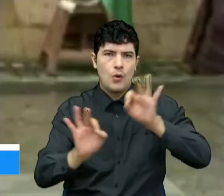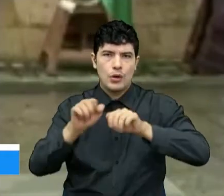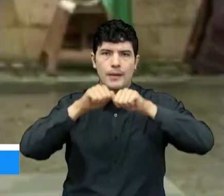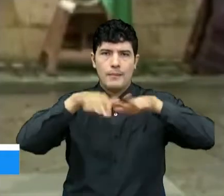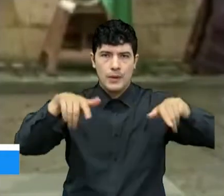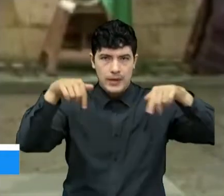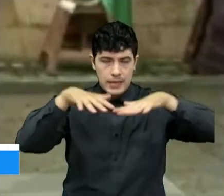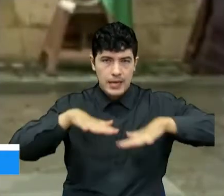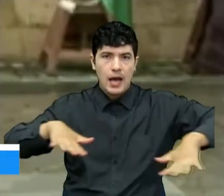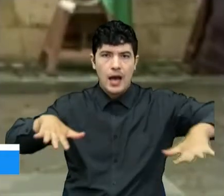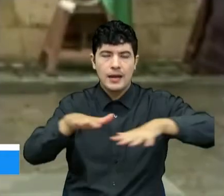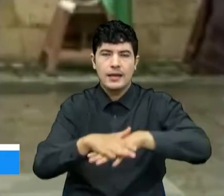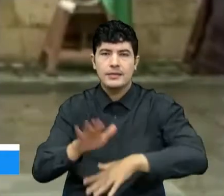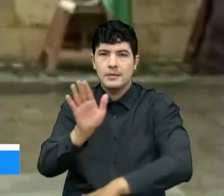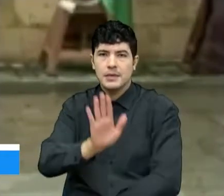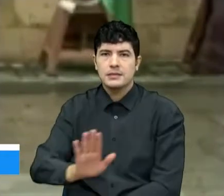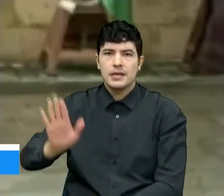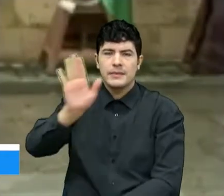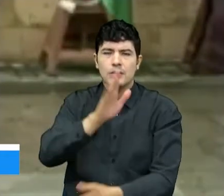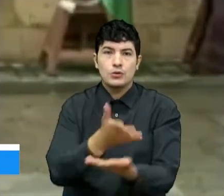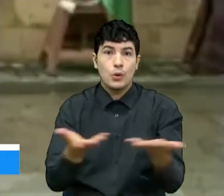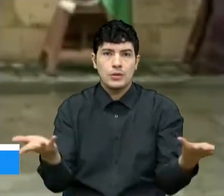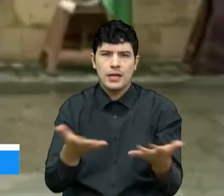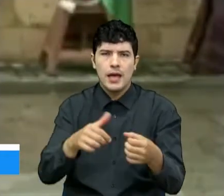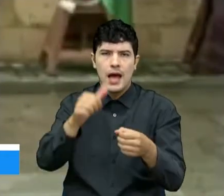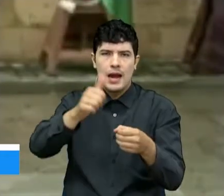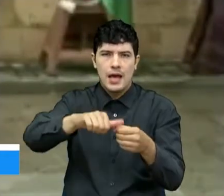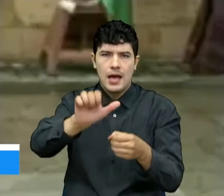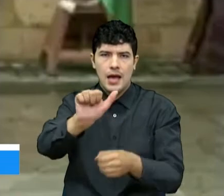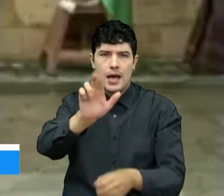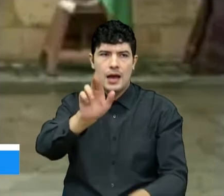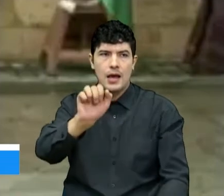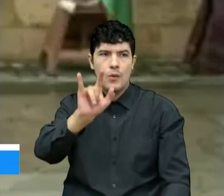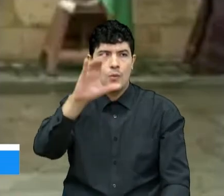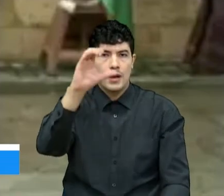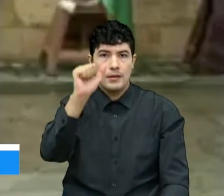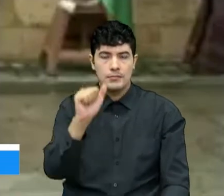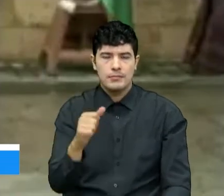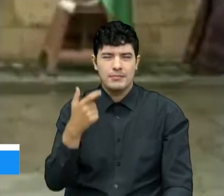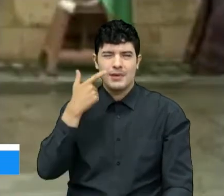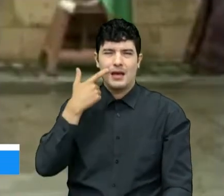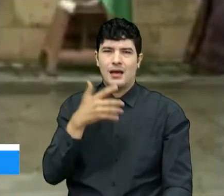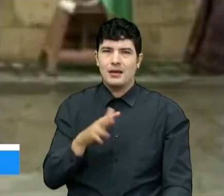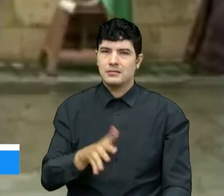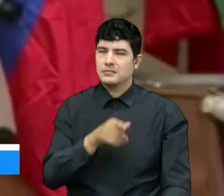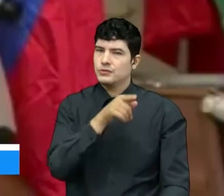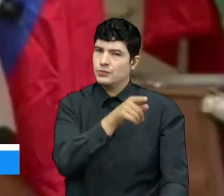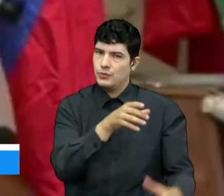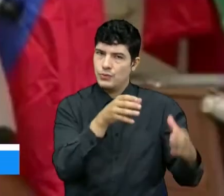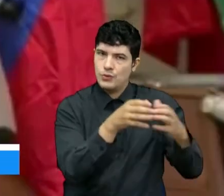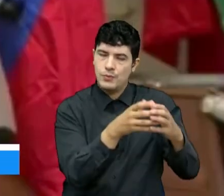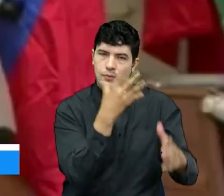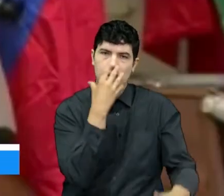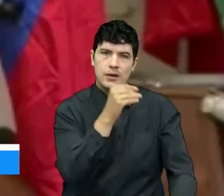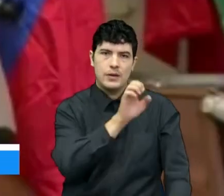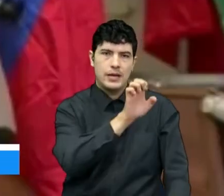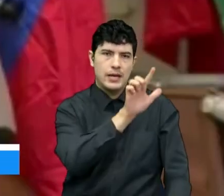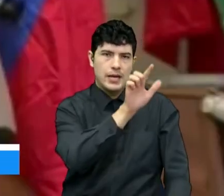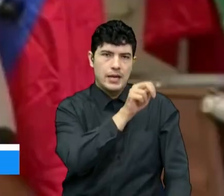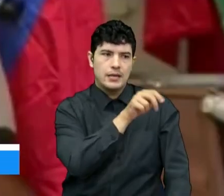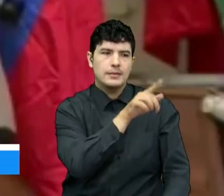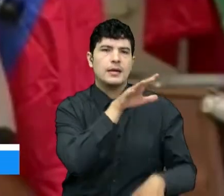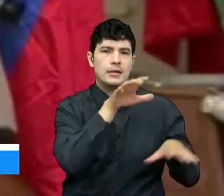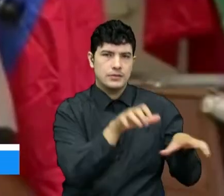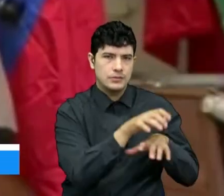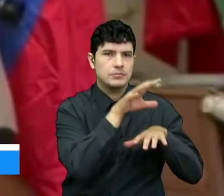Arauca. Al parecer, presuntos guerrilleros del ELN estarían actuando en esta zona del departamento. Sin embargo,